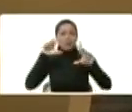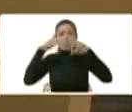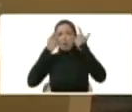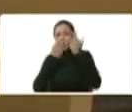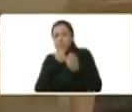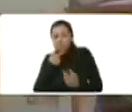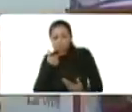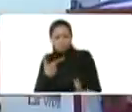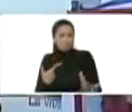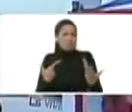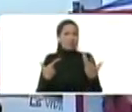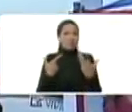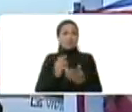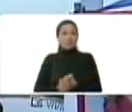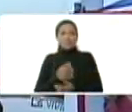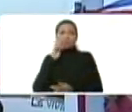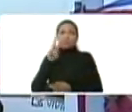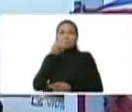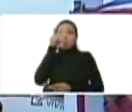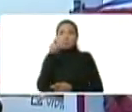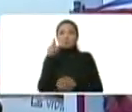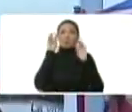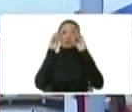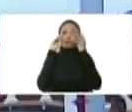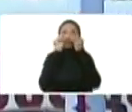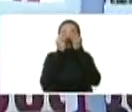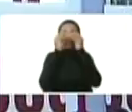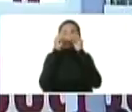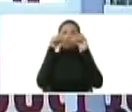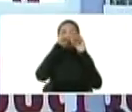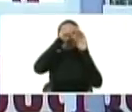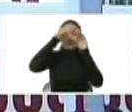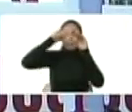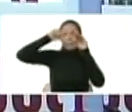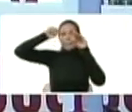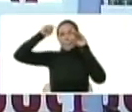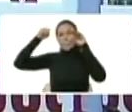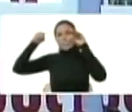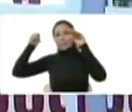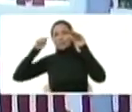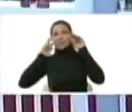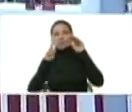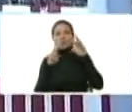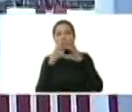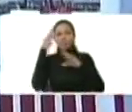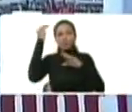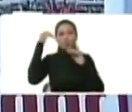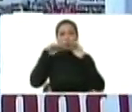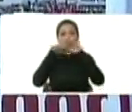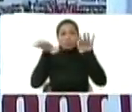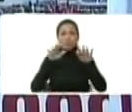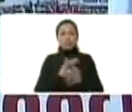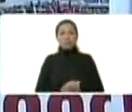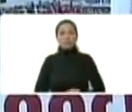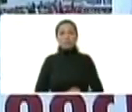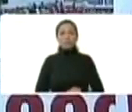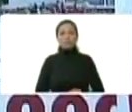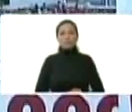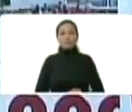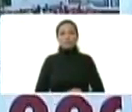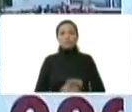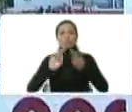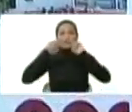hermosísima. Ya están los vecinos, mira, por allá. Amuñuñao, un grupo grande. Que Dios los bendiga. Que Dios las bendiga.